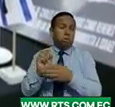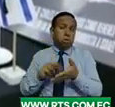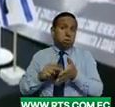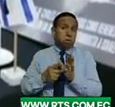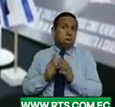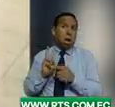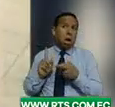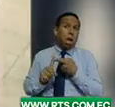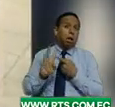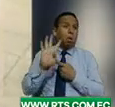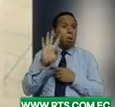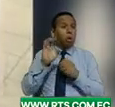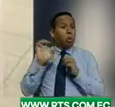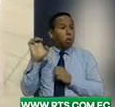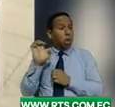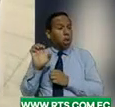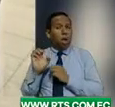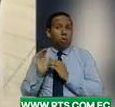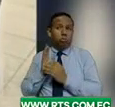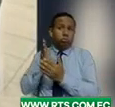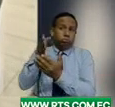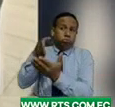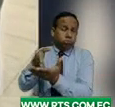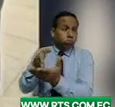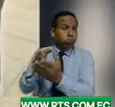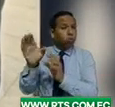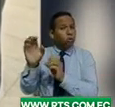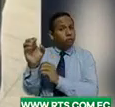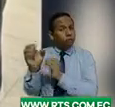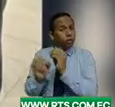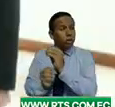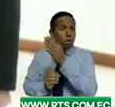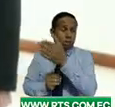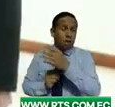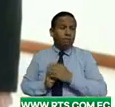encargo y asistir hasta la sede diplomática. Informó Edwin.